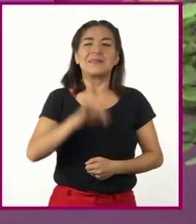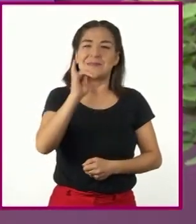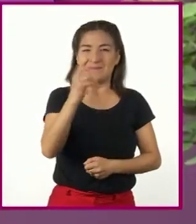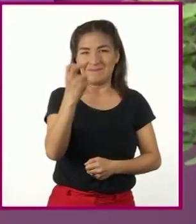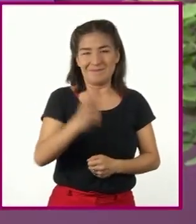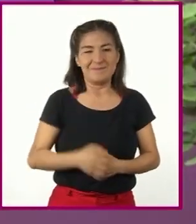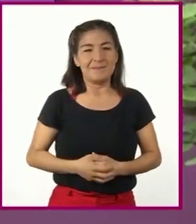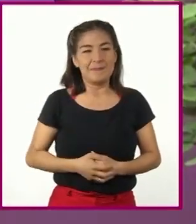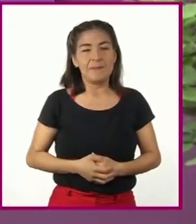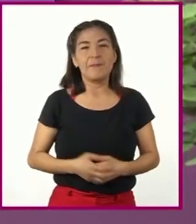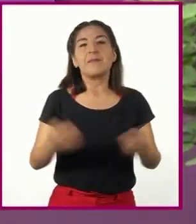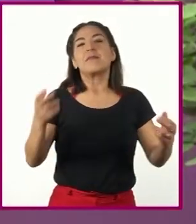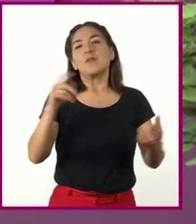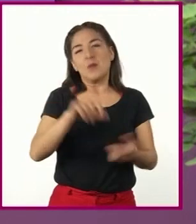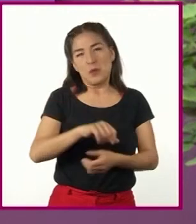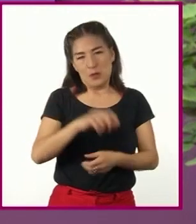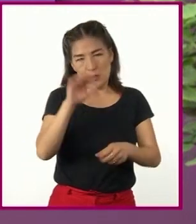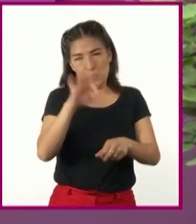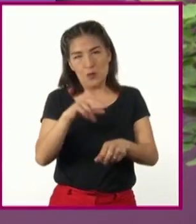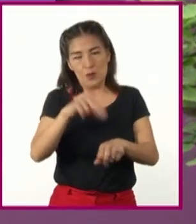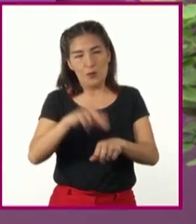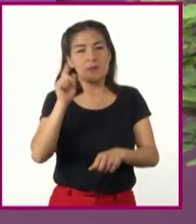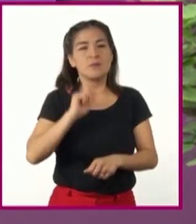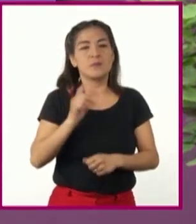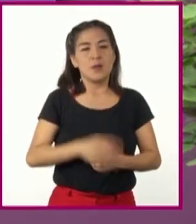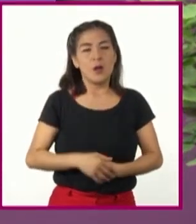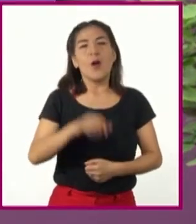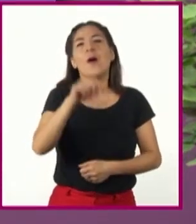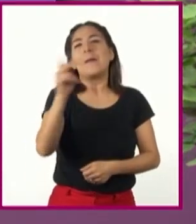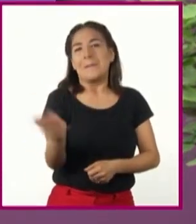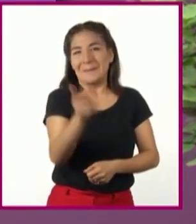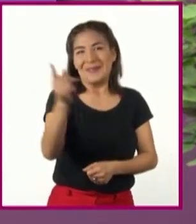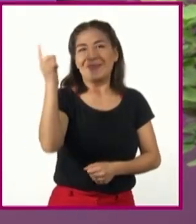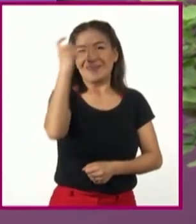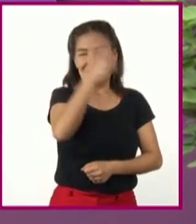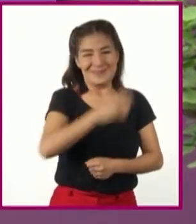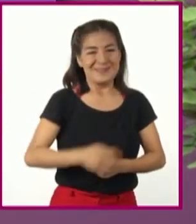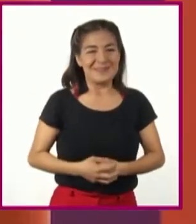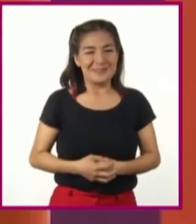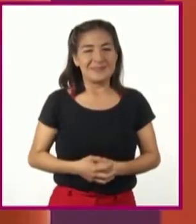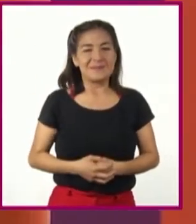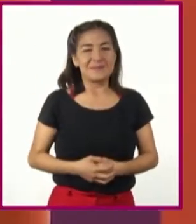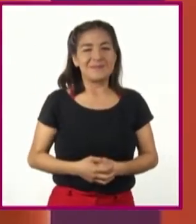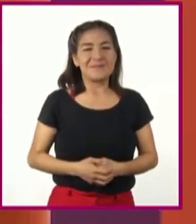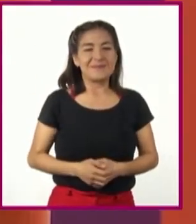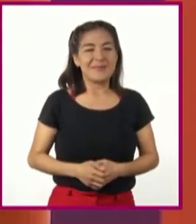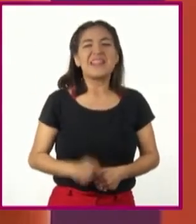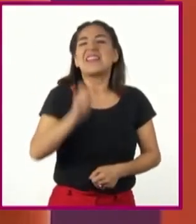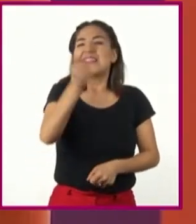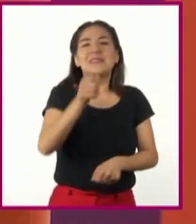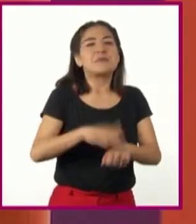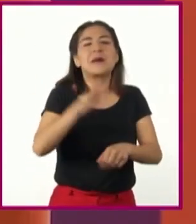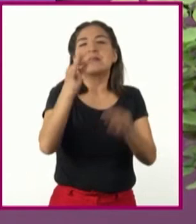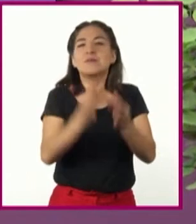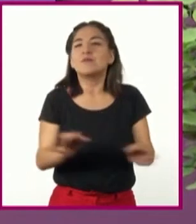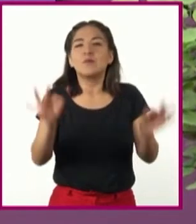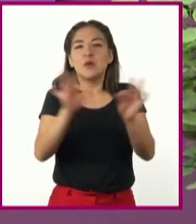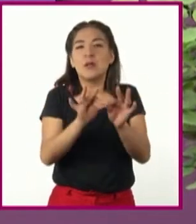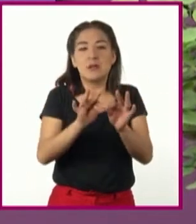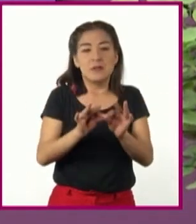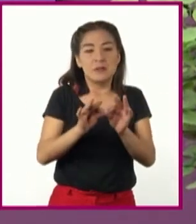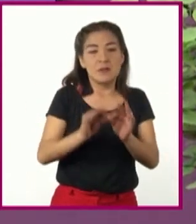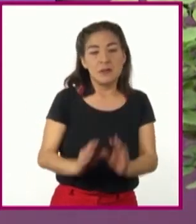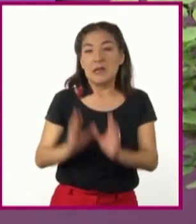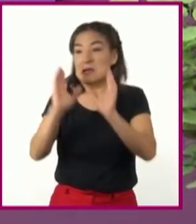Definitivamente. Bueno, doctora, viene una pregunta difícil. ¿Qué es más importante? ¿Qué se enseña